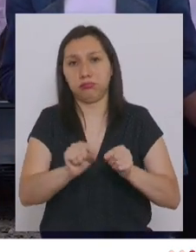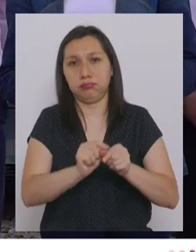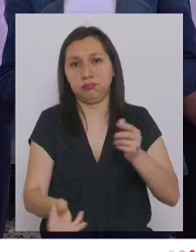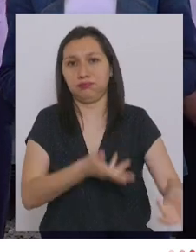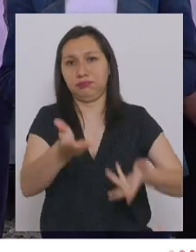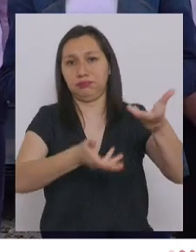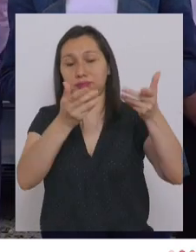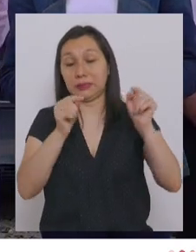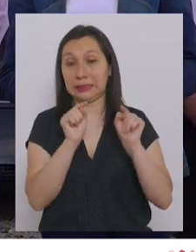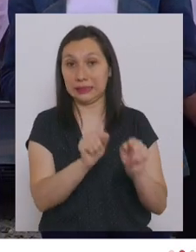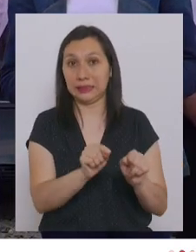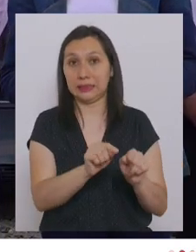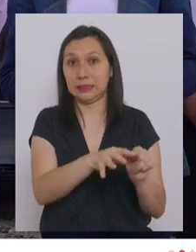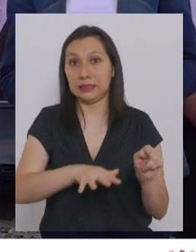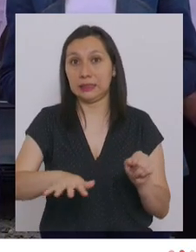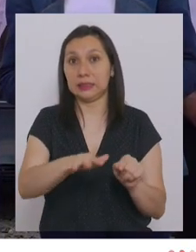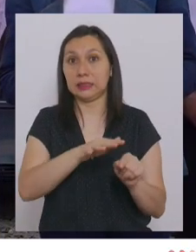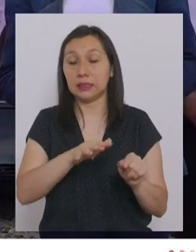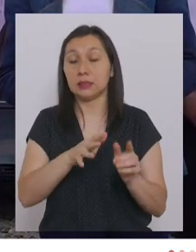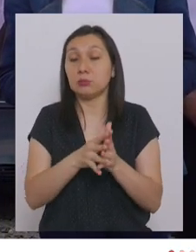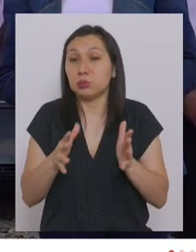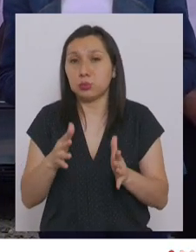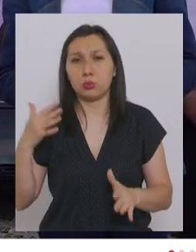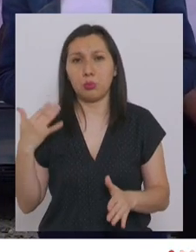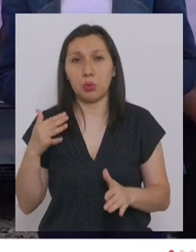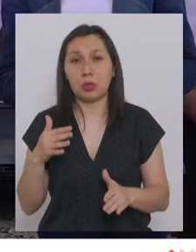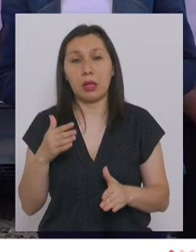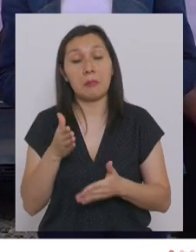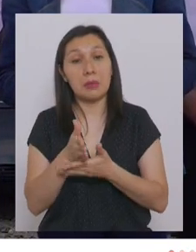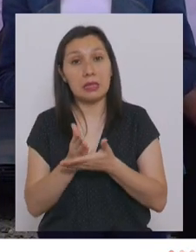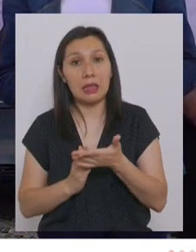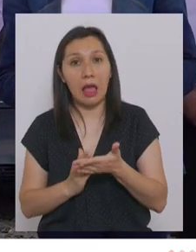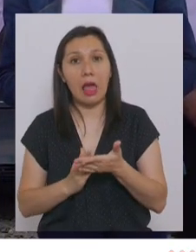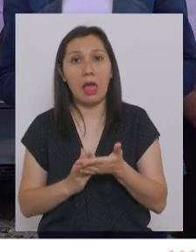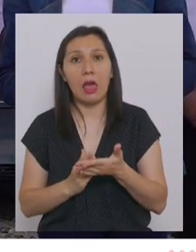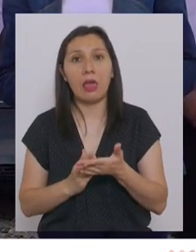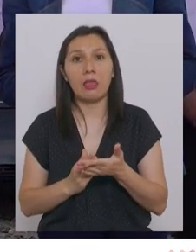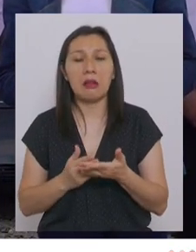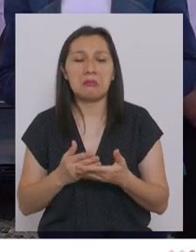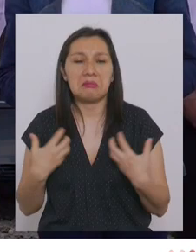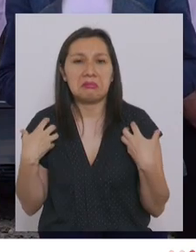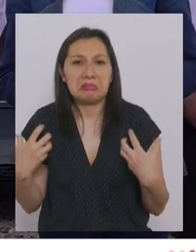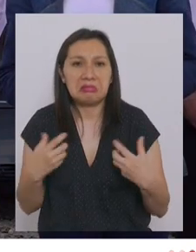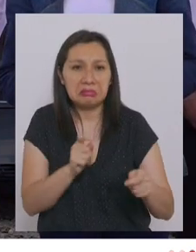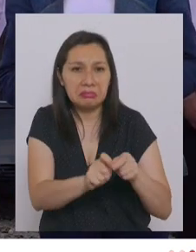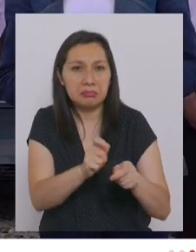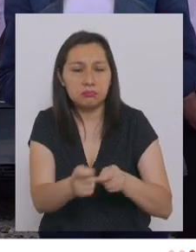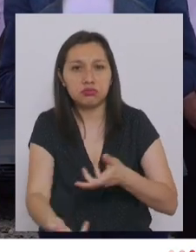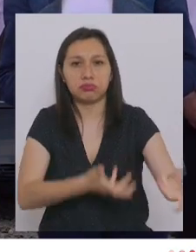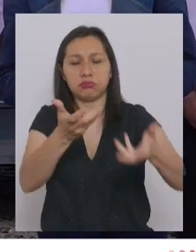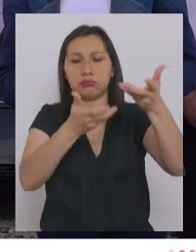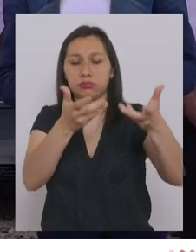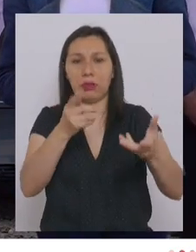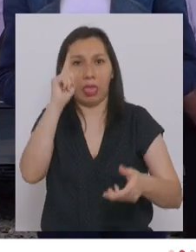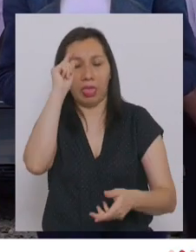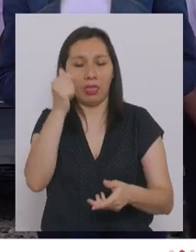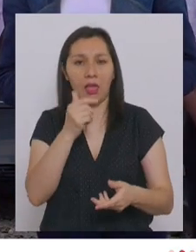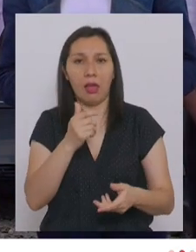Y de ellos, una parte muy importante, la mitad, son intencionales. Yo creo, cierto,